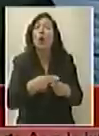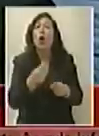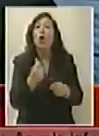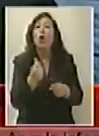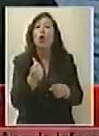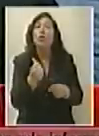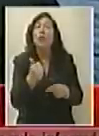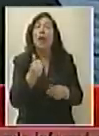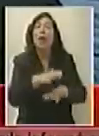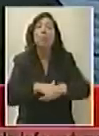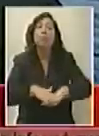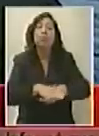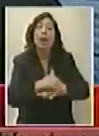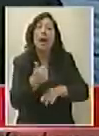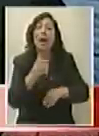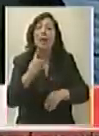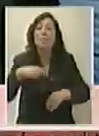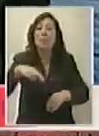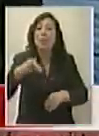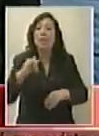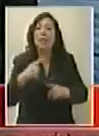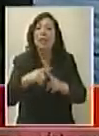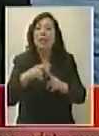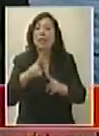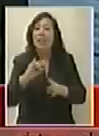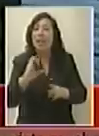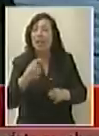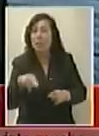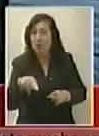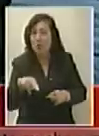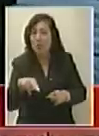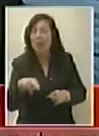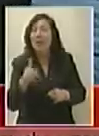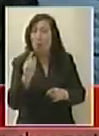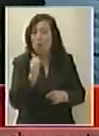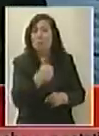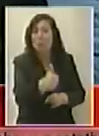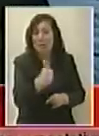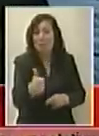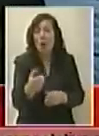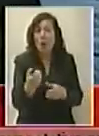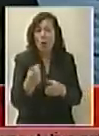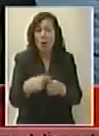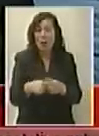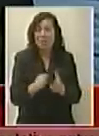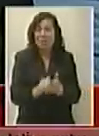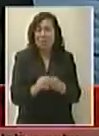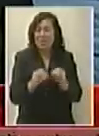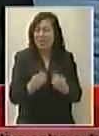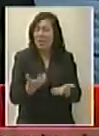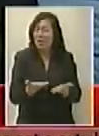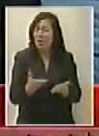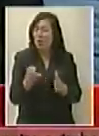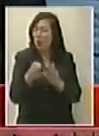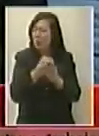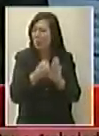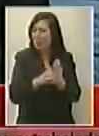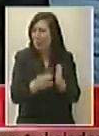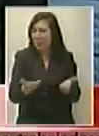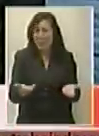de administración esos mismos congresistas que dicen que van a plantear acción de